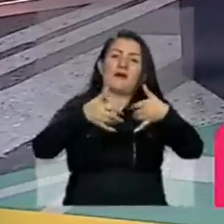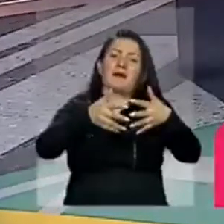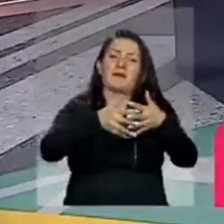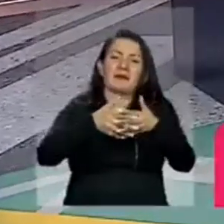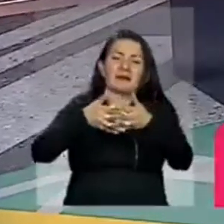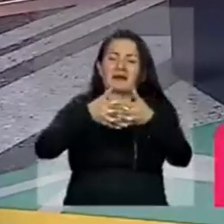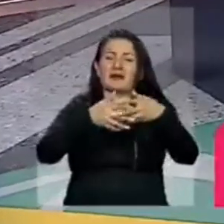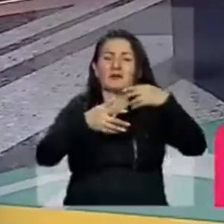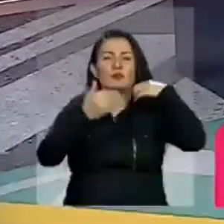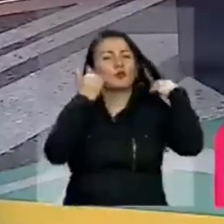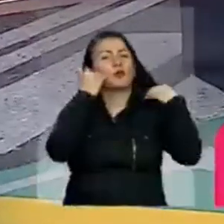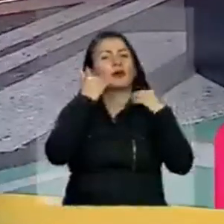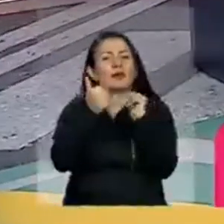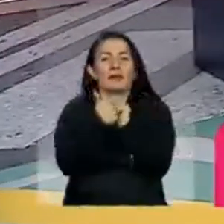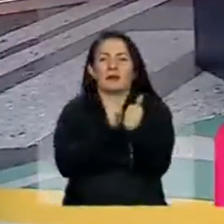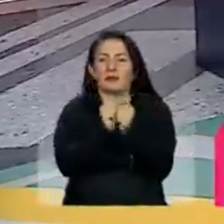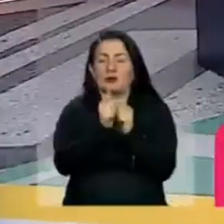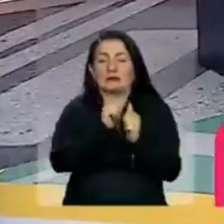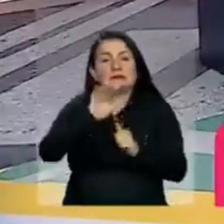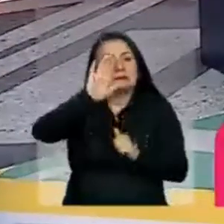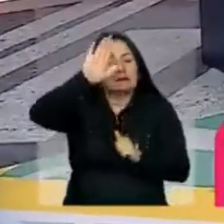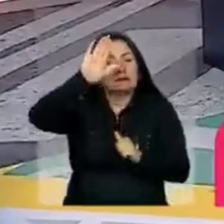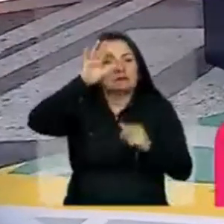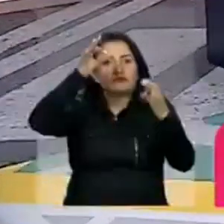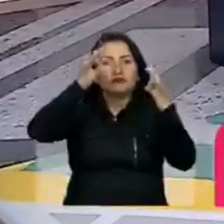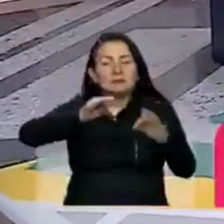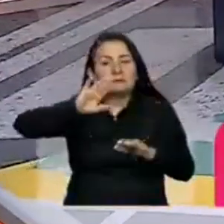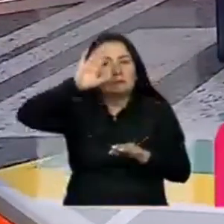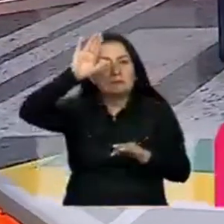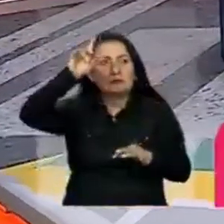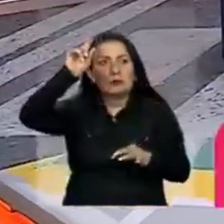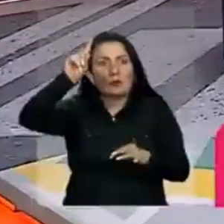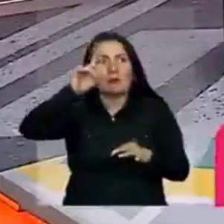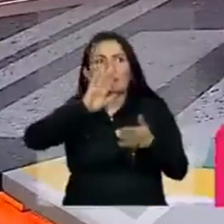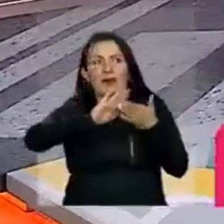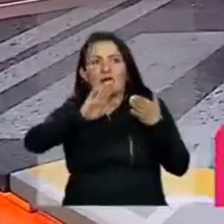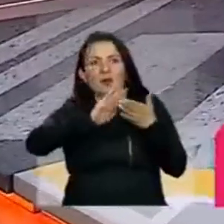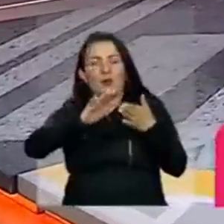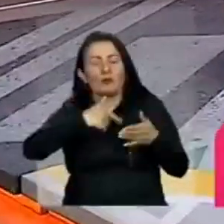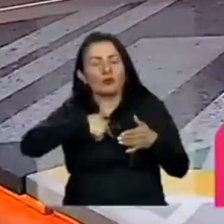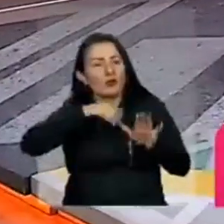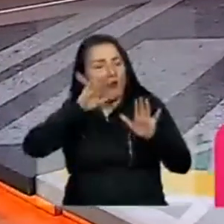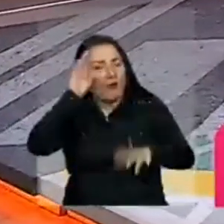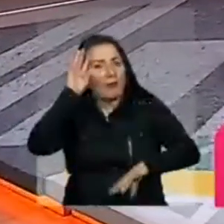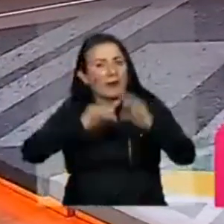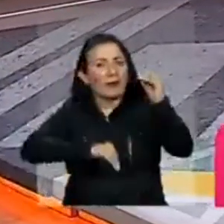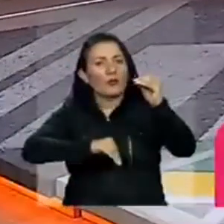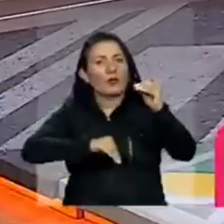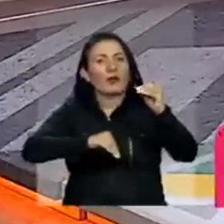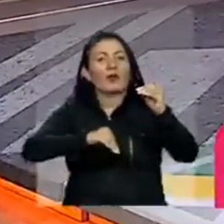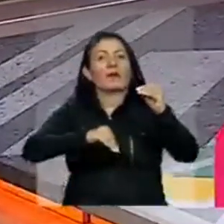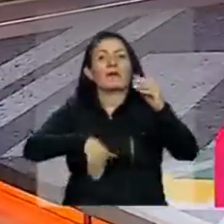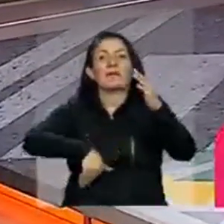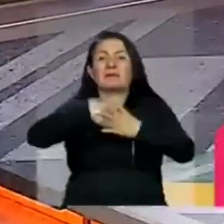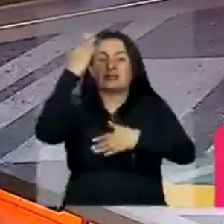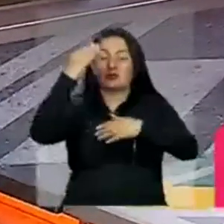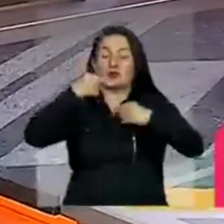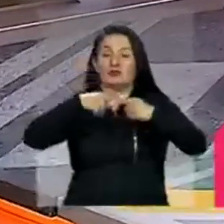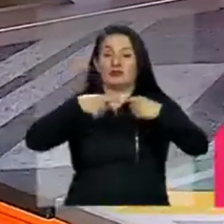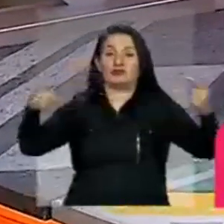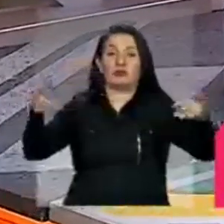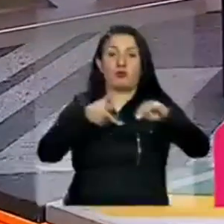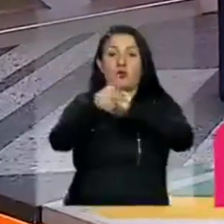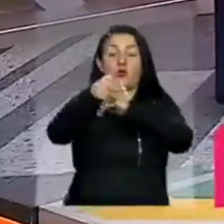las deportistas tuvieron que alzar su mano, literal, porque así no es. Fue solo figurativo, en la inauguración.